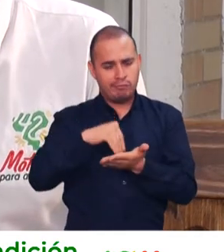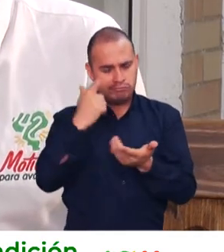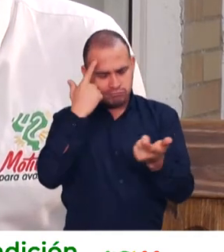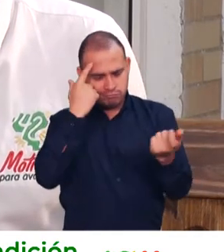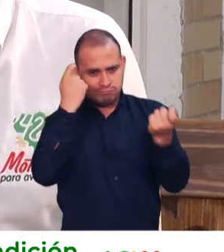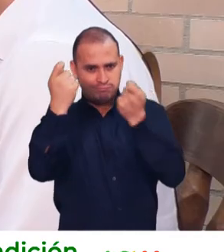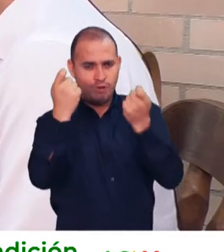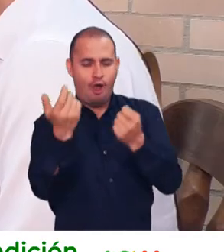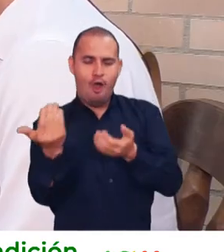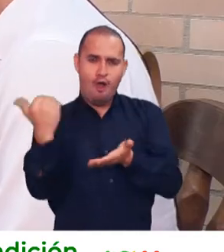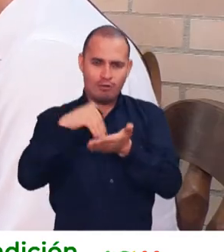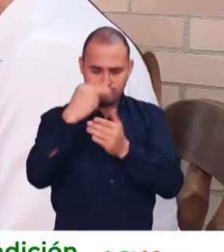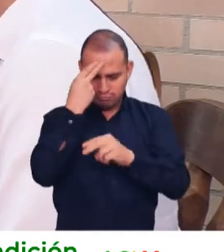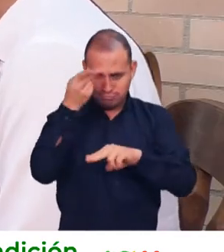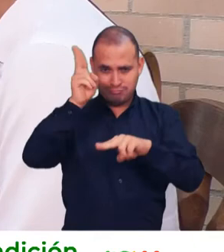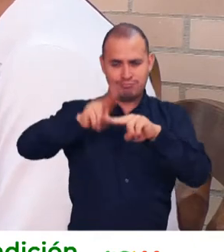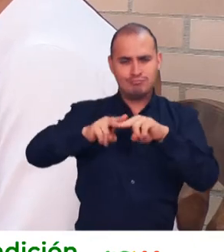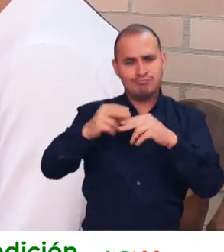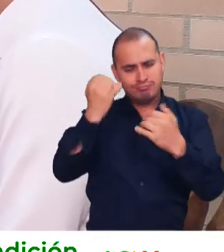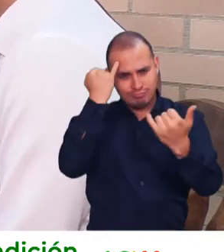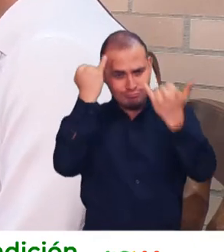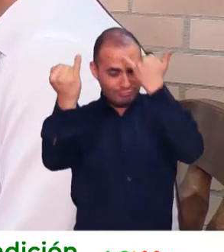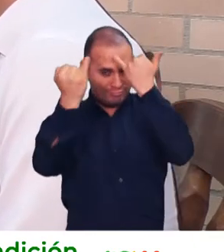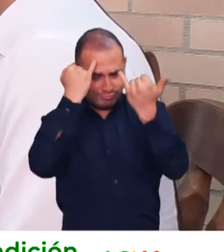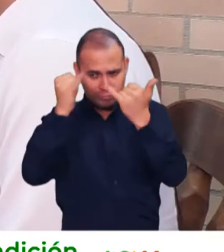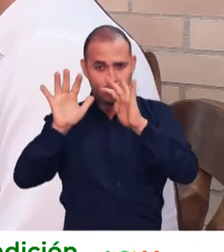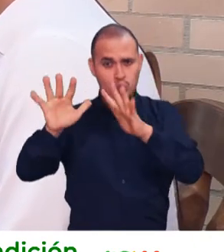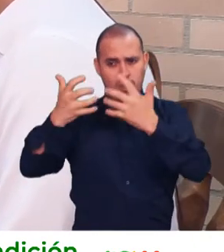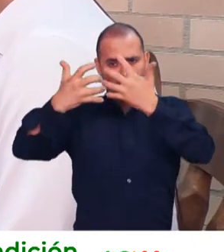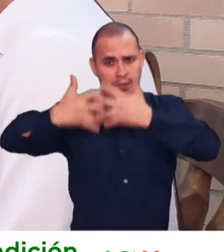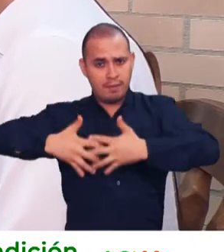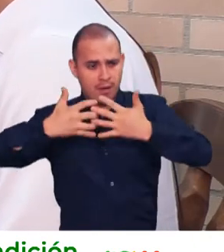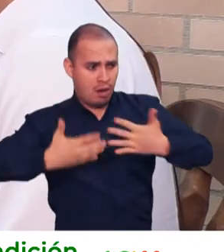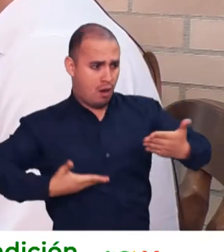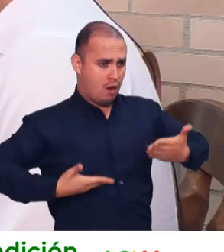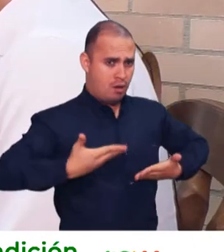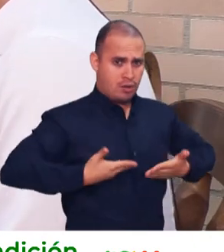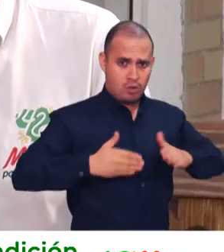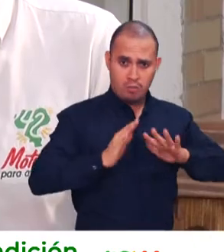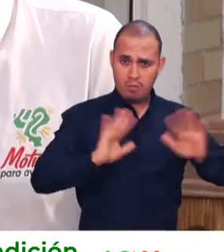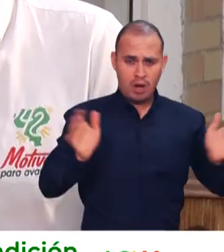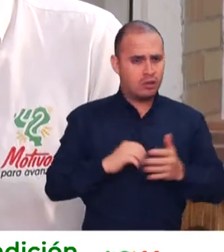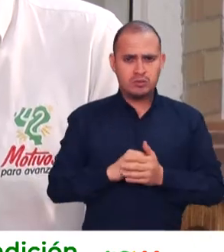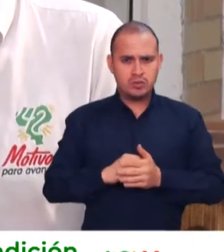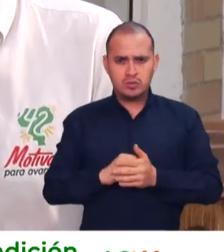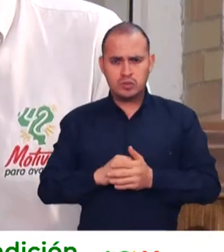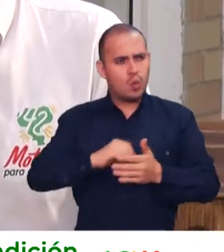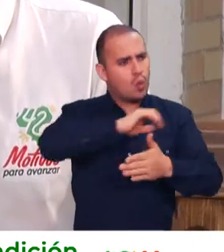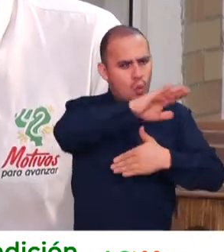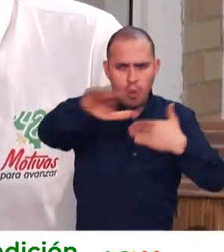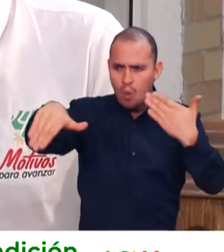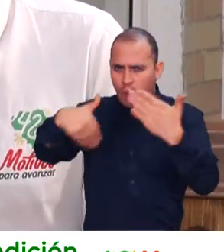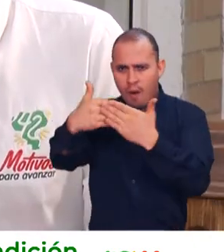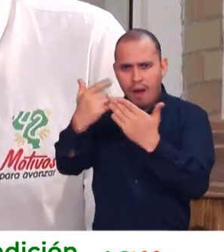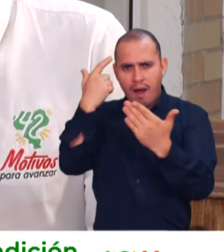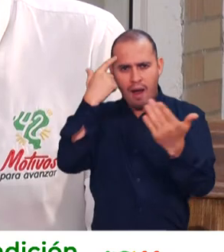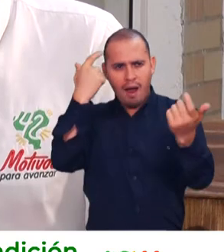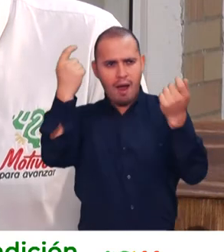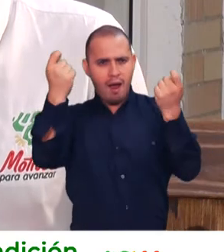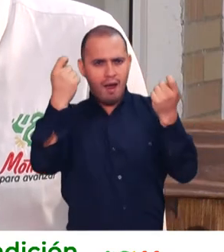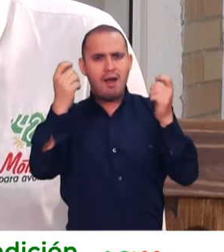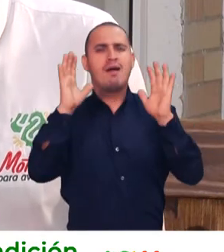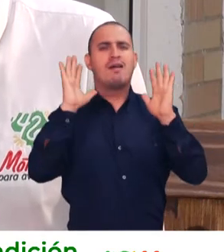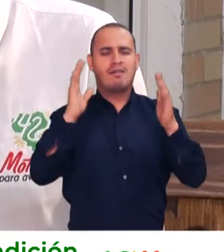reinventar, tenemos que innovar, no solo en las empresas, no solo en el sector comercio, sino en absolutamente todo, y ahí es donde nos llega